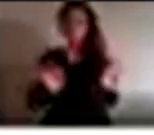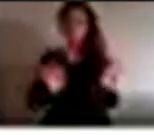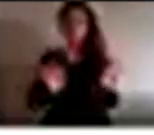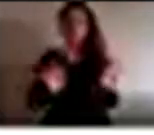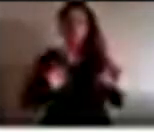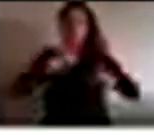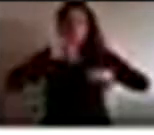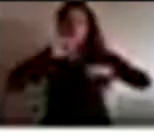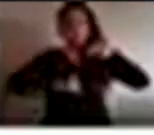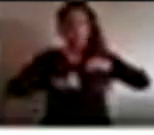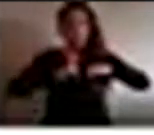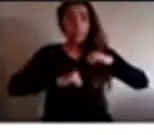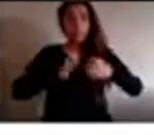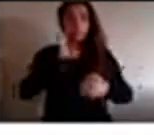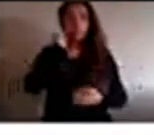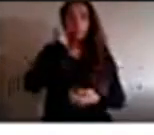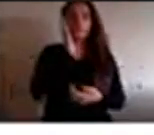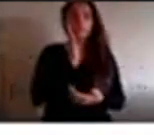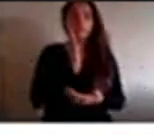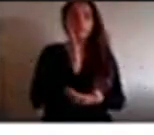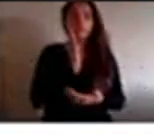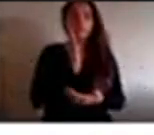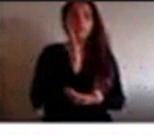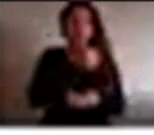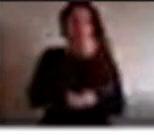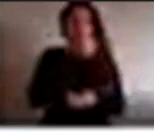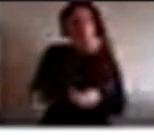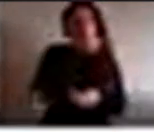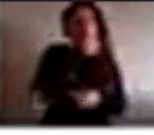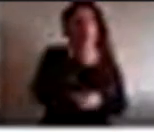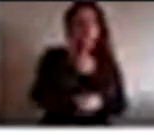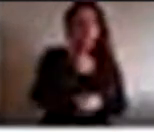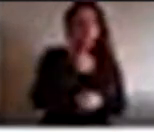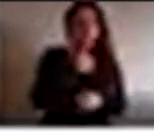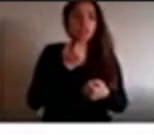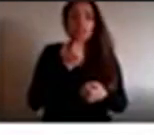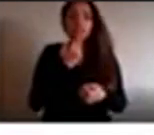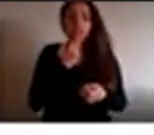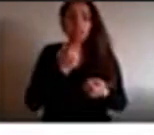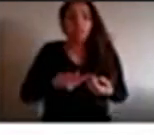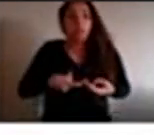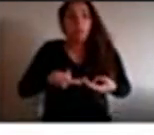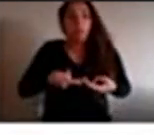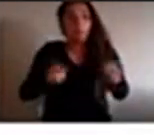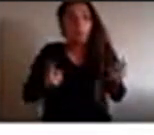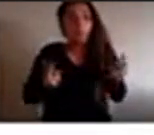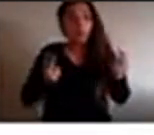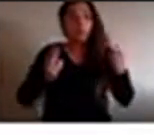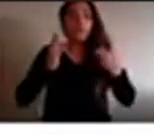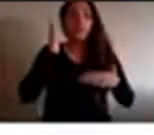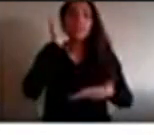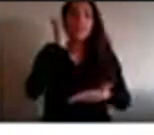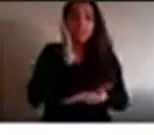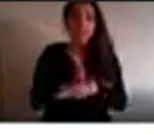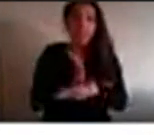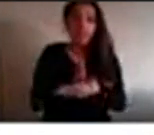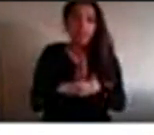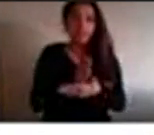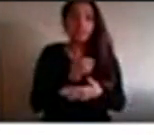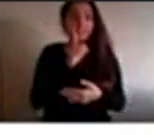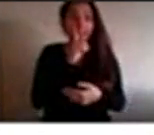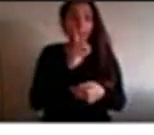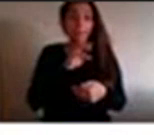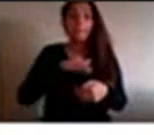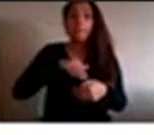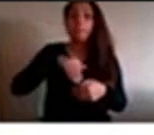empresas, tanto del sector privado como del sector público, con 100 o más trabajadores deben reservar el